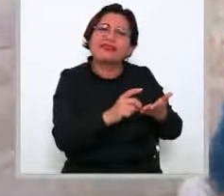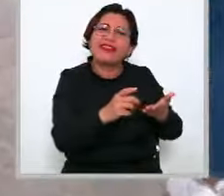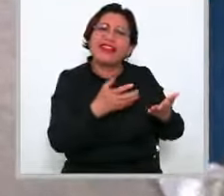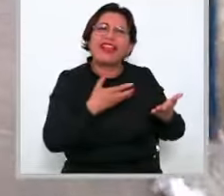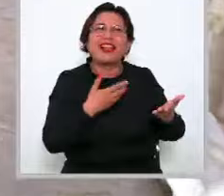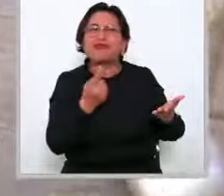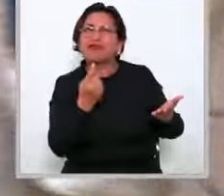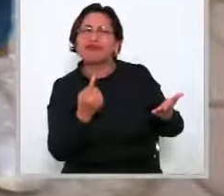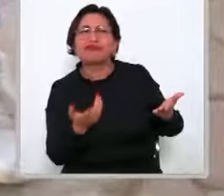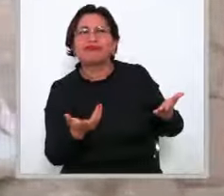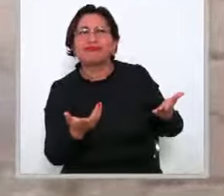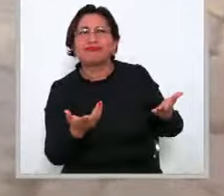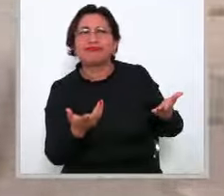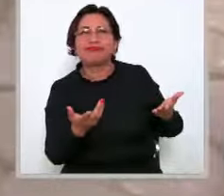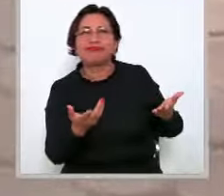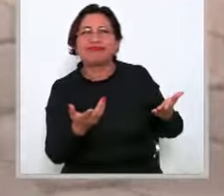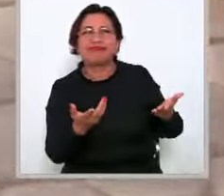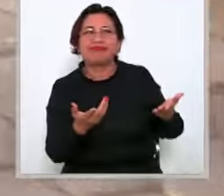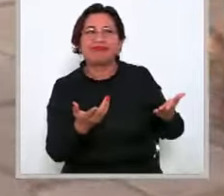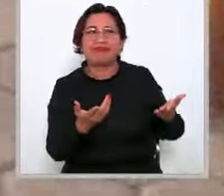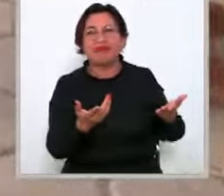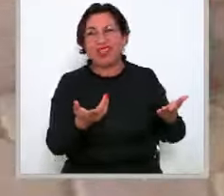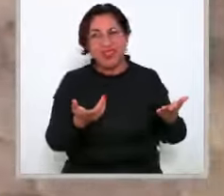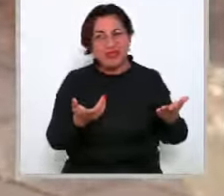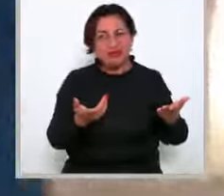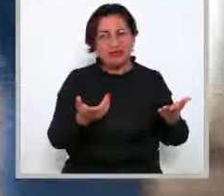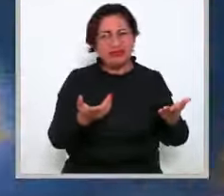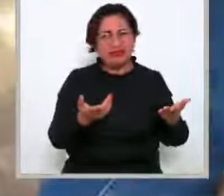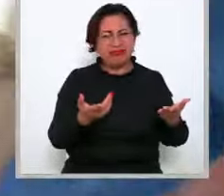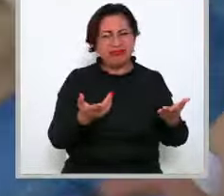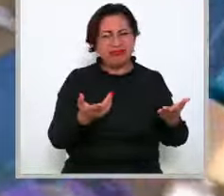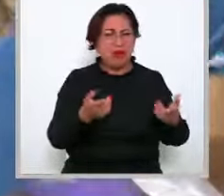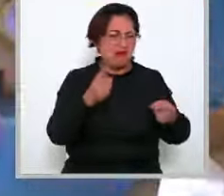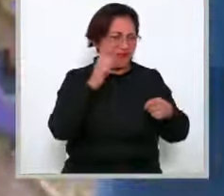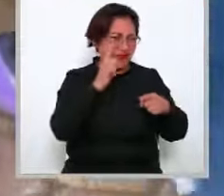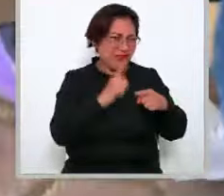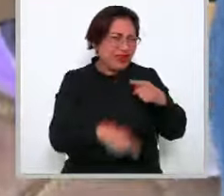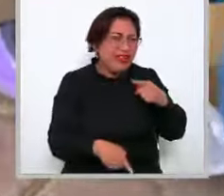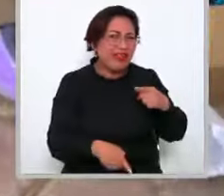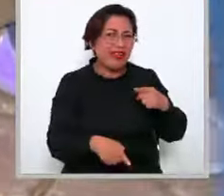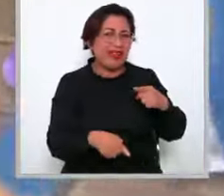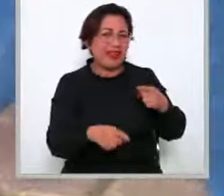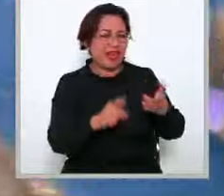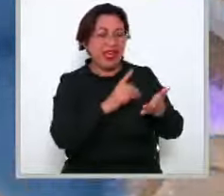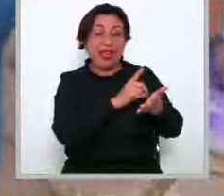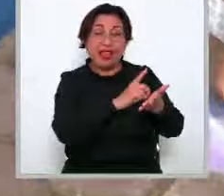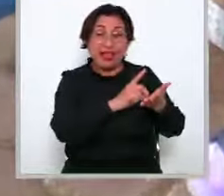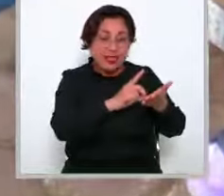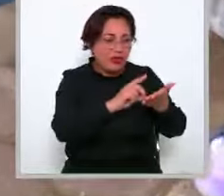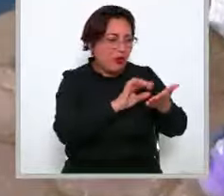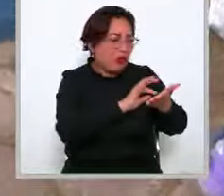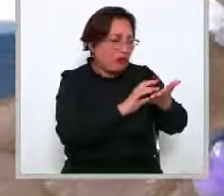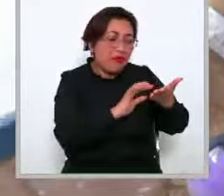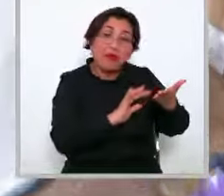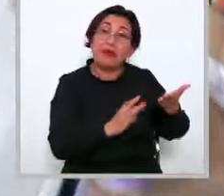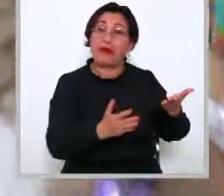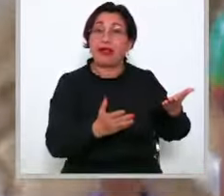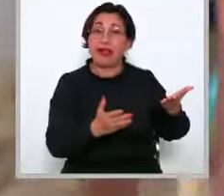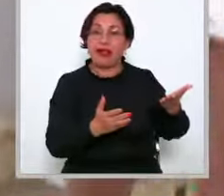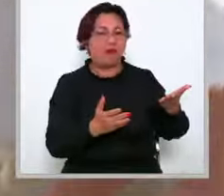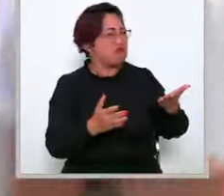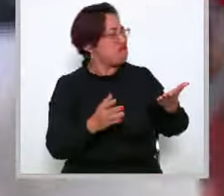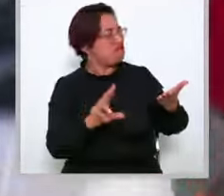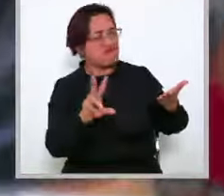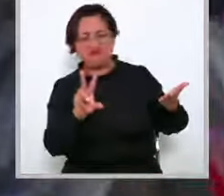en quitar la lectura. Obviamente la lectura es un derecho que no podemos permitir que nos quiten, pero por ejemplo también